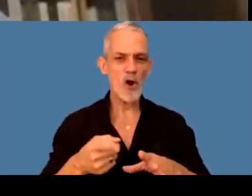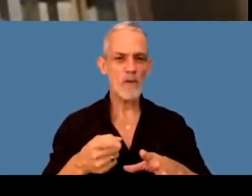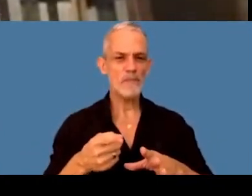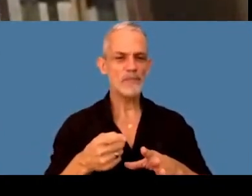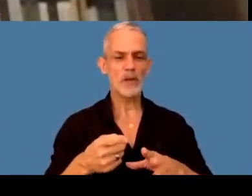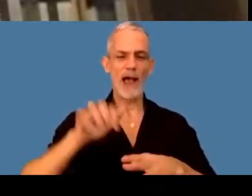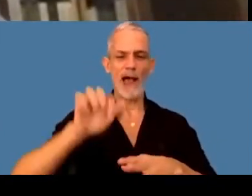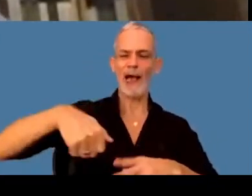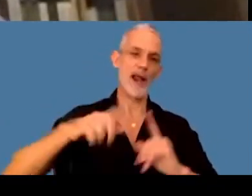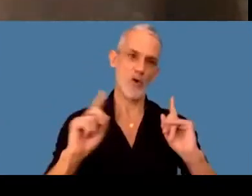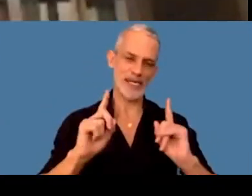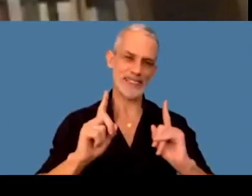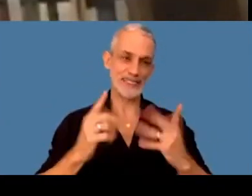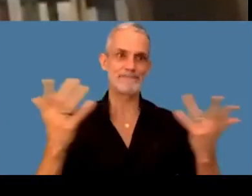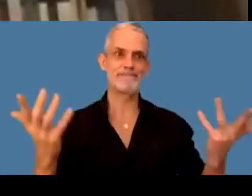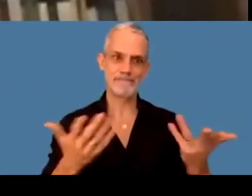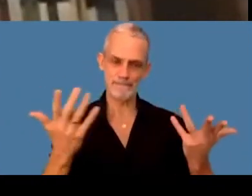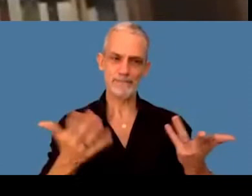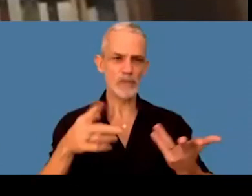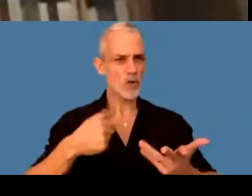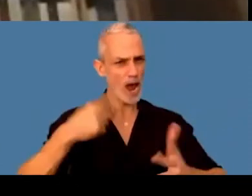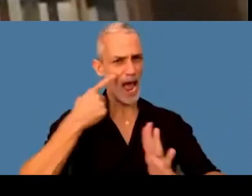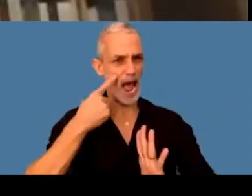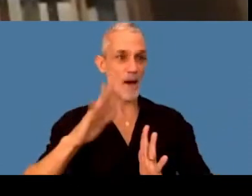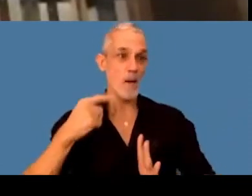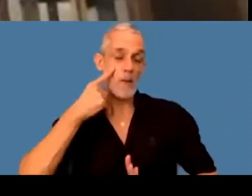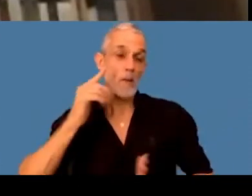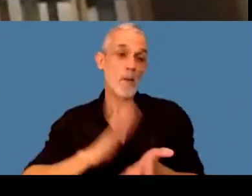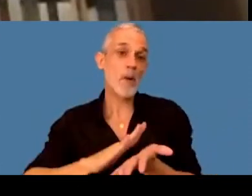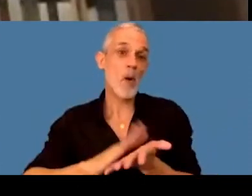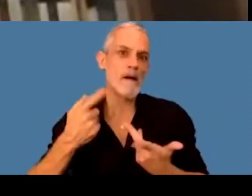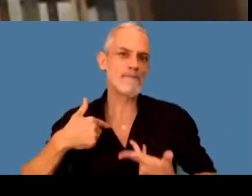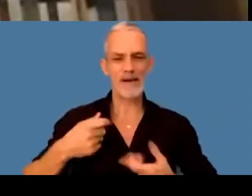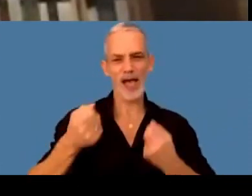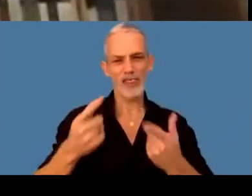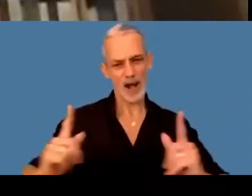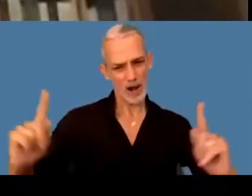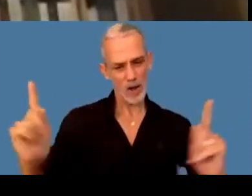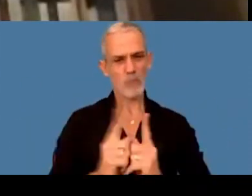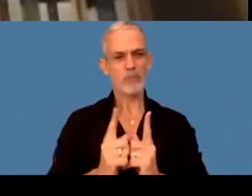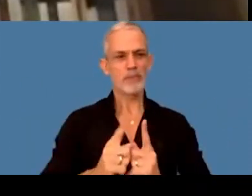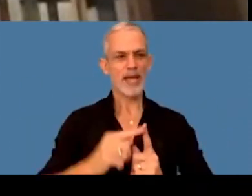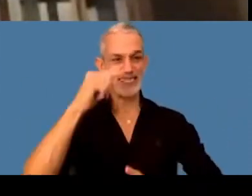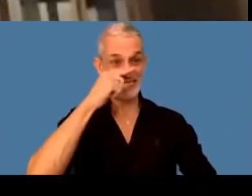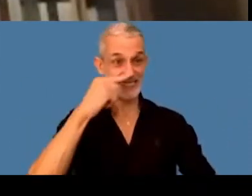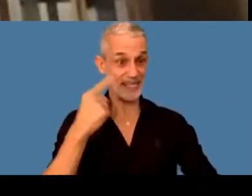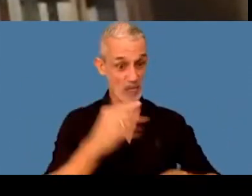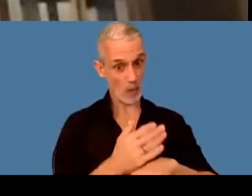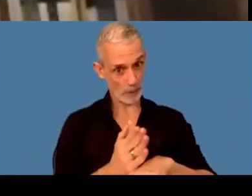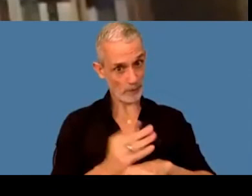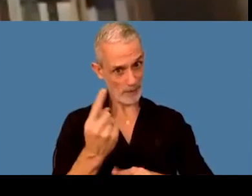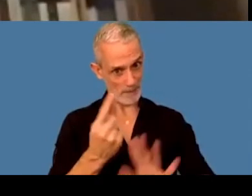indiferente. Entonces, he tratado de darles, estamos en las 7 y hemos pasado un par de